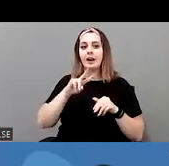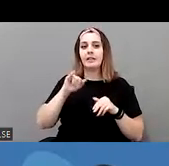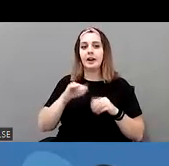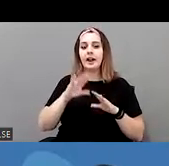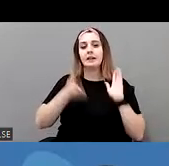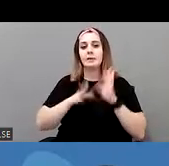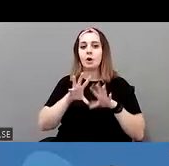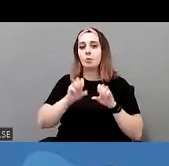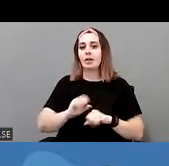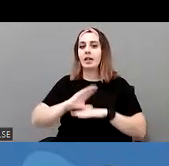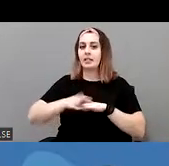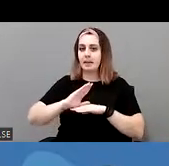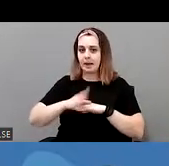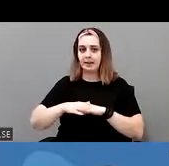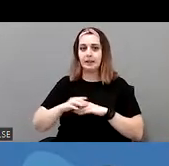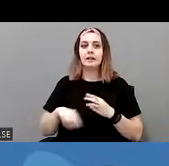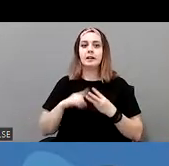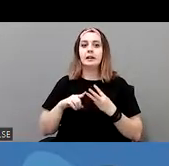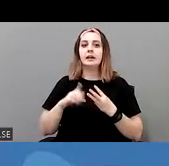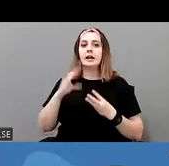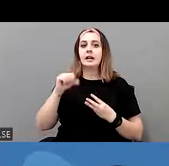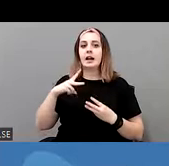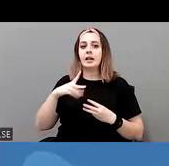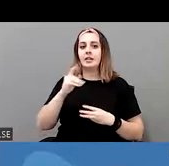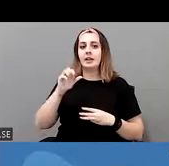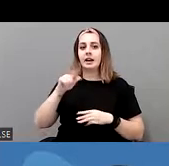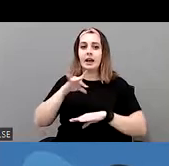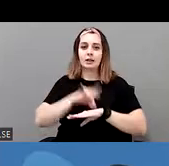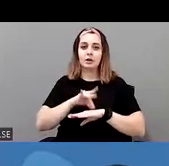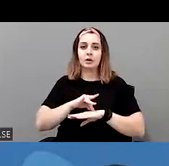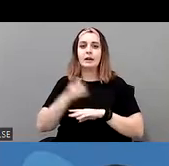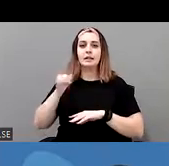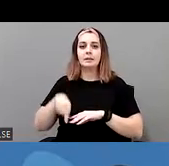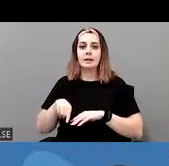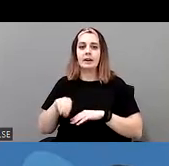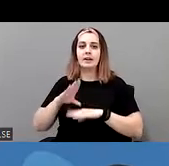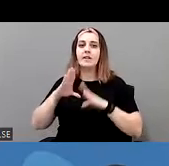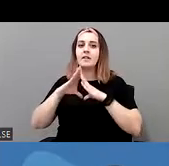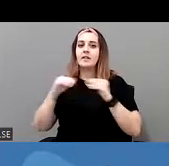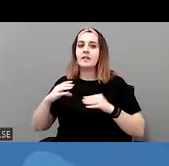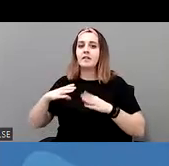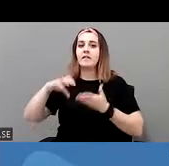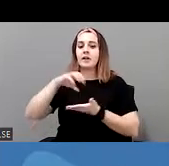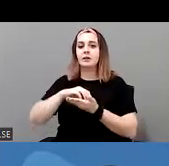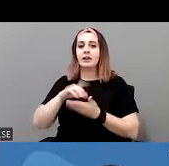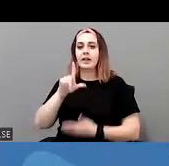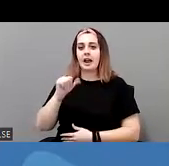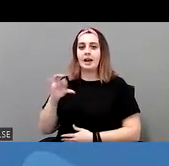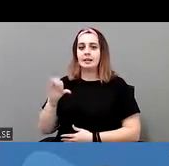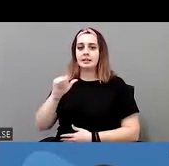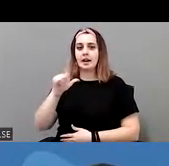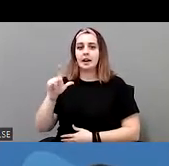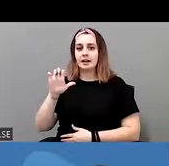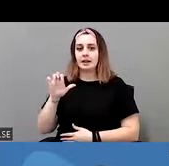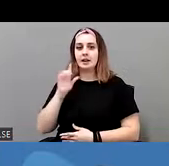terapeuta ocupacional del CEAPAT, y la doctora Candela Ibermont, también de la Facultad de la Universidad de La Salle, profesora de